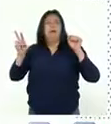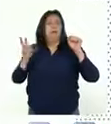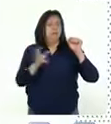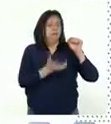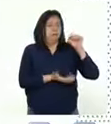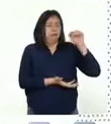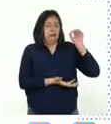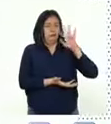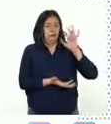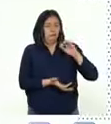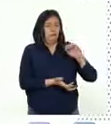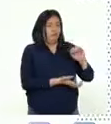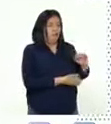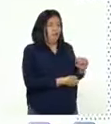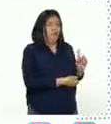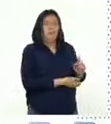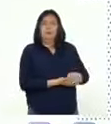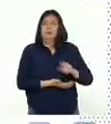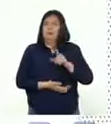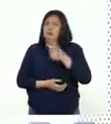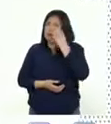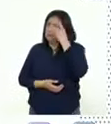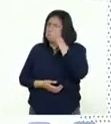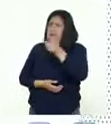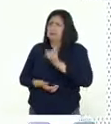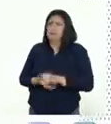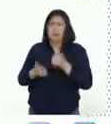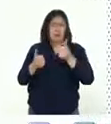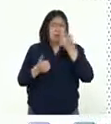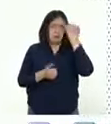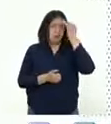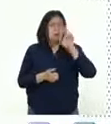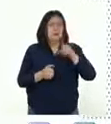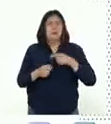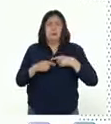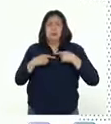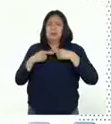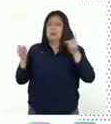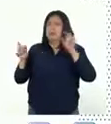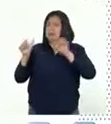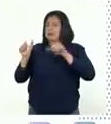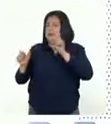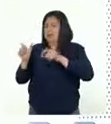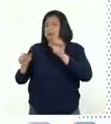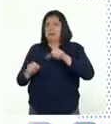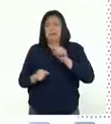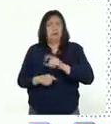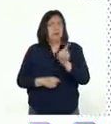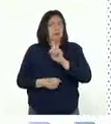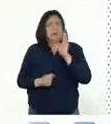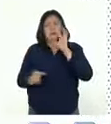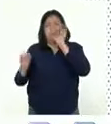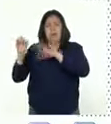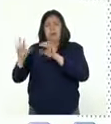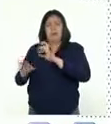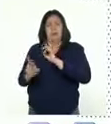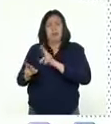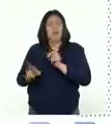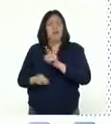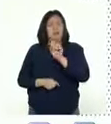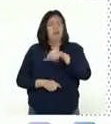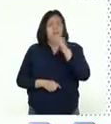final decidirán no tirarla. Yo también pienso que es una buena idea dar mensajes a los demás para que no tiren basura al